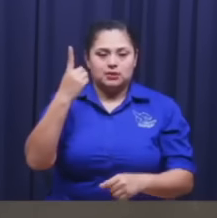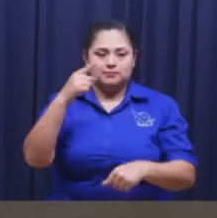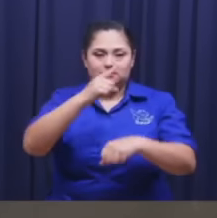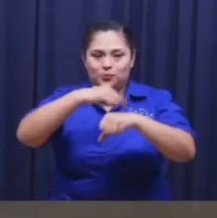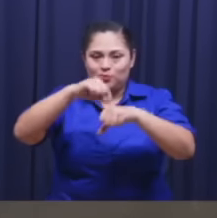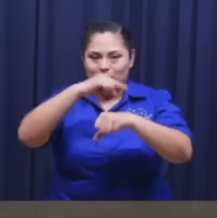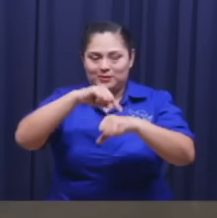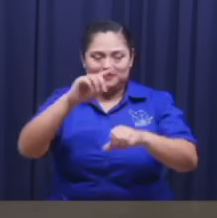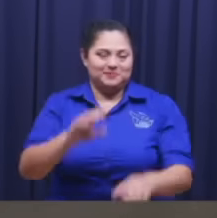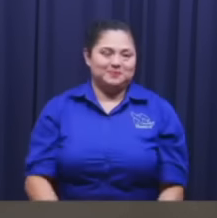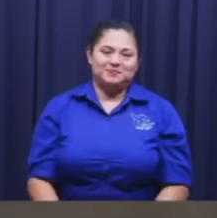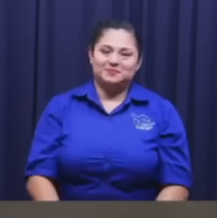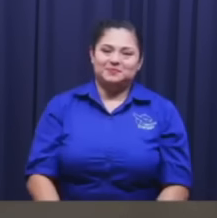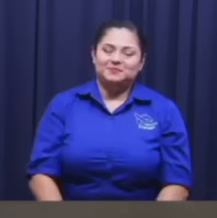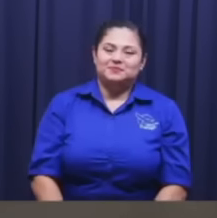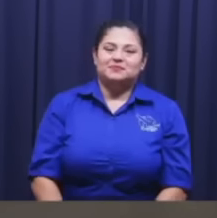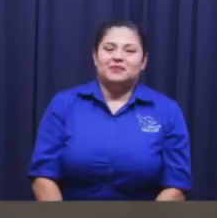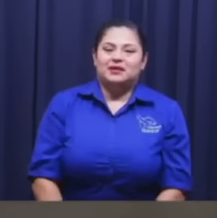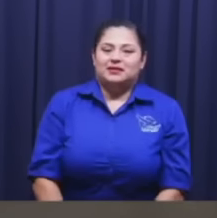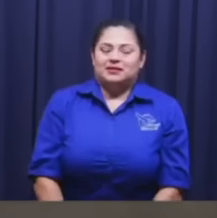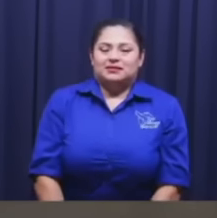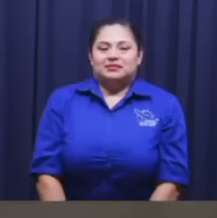¿no?